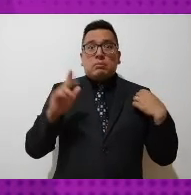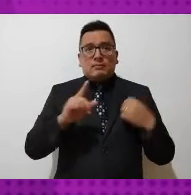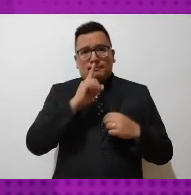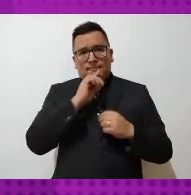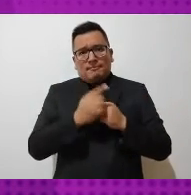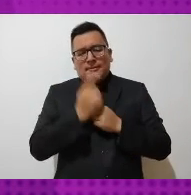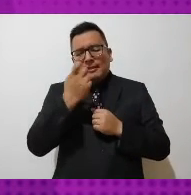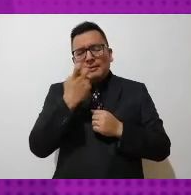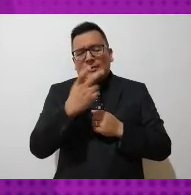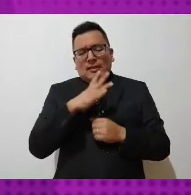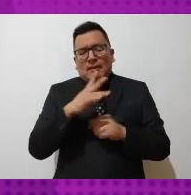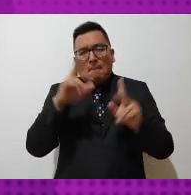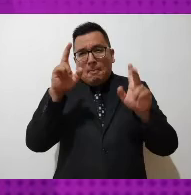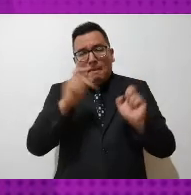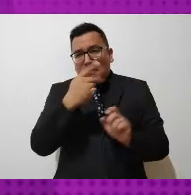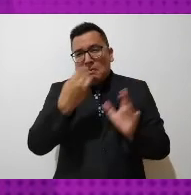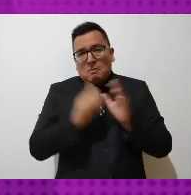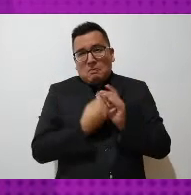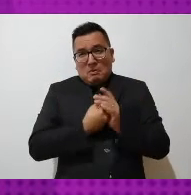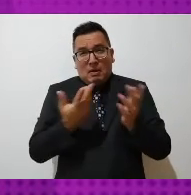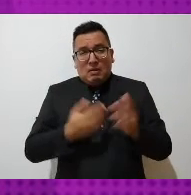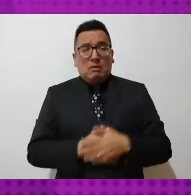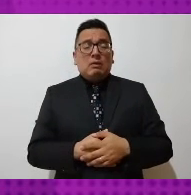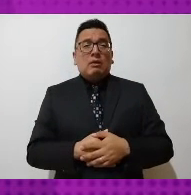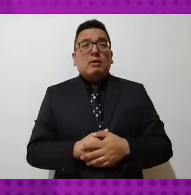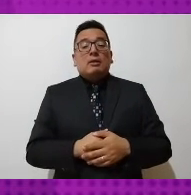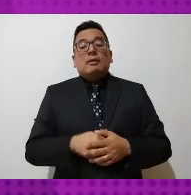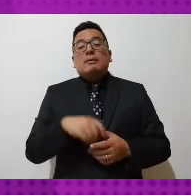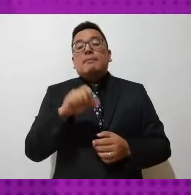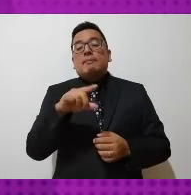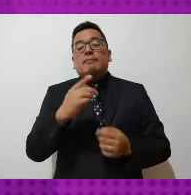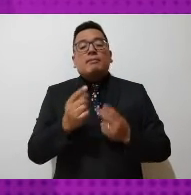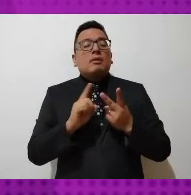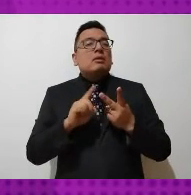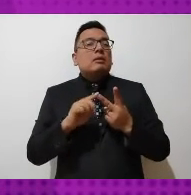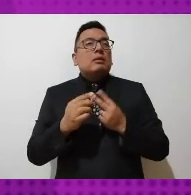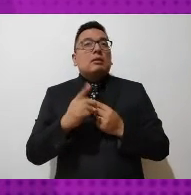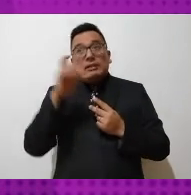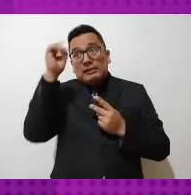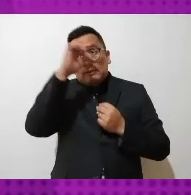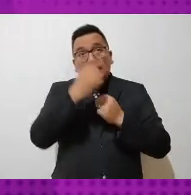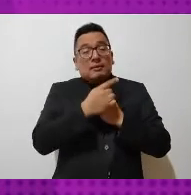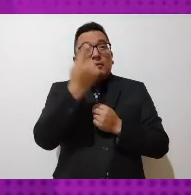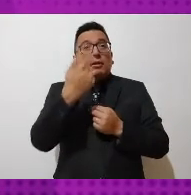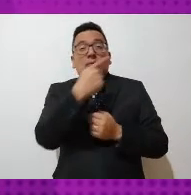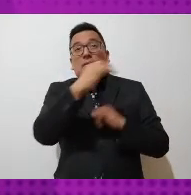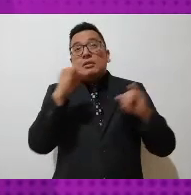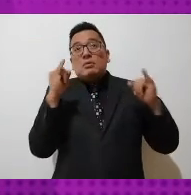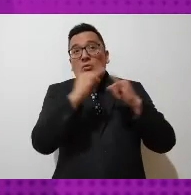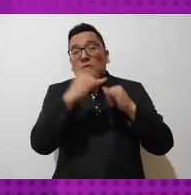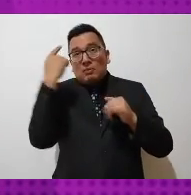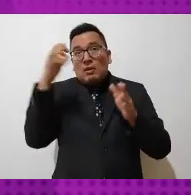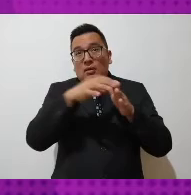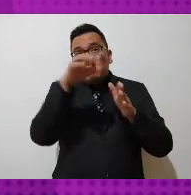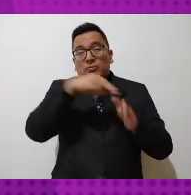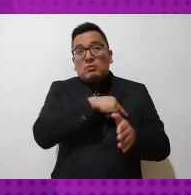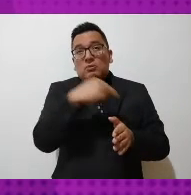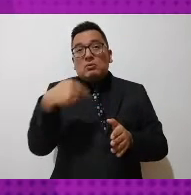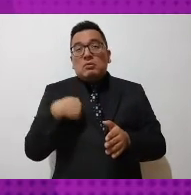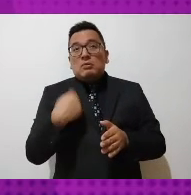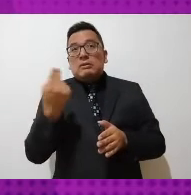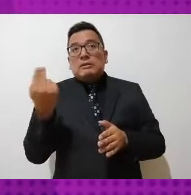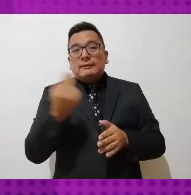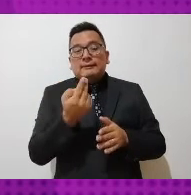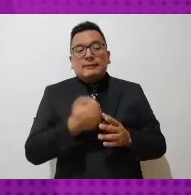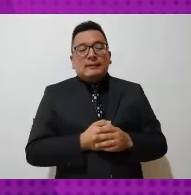son datos sensibles de los ciudadanos, y en segundo lugar, porque las instituciones electorales tenemos que actuar